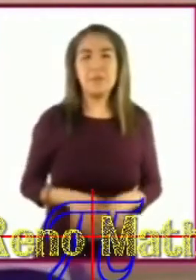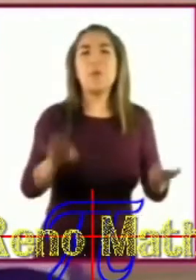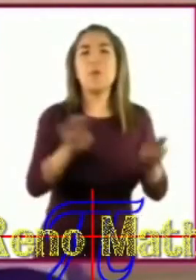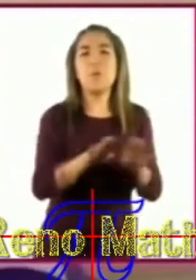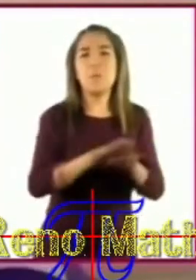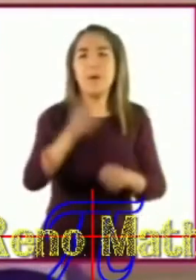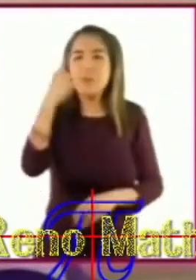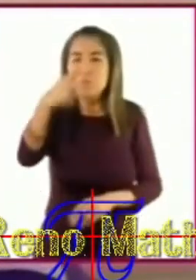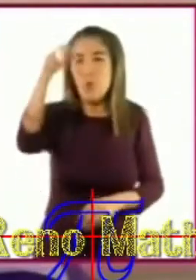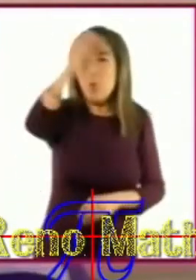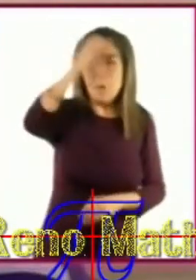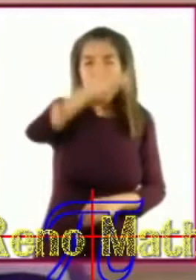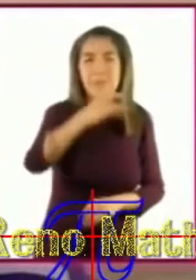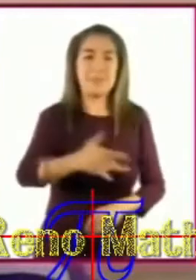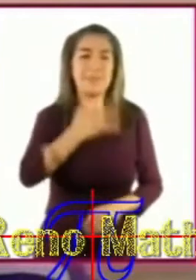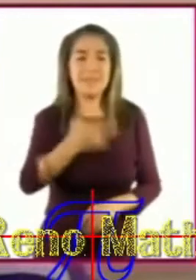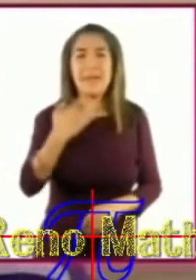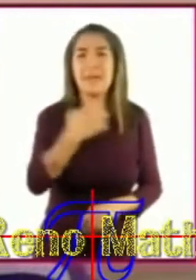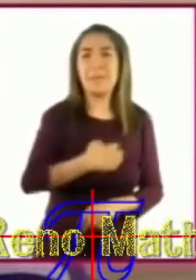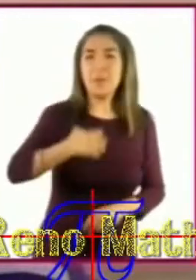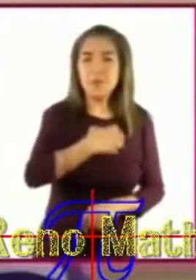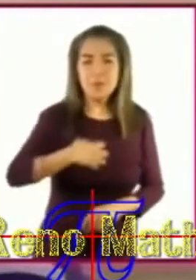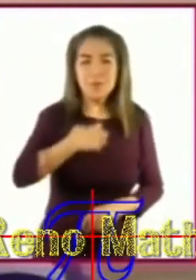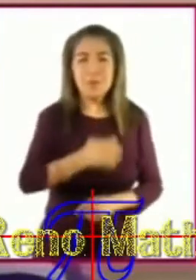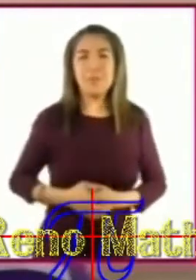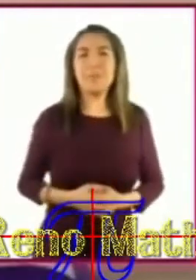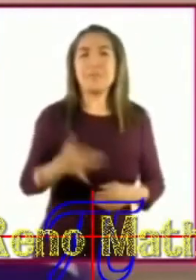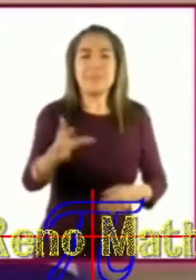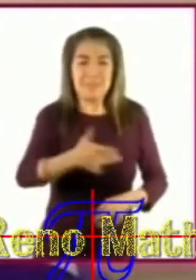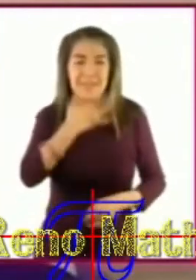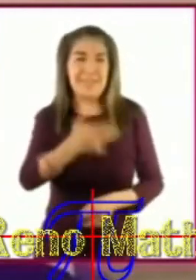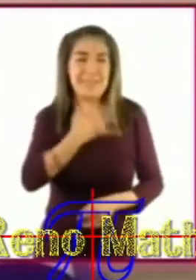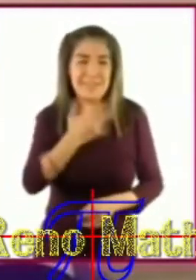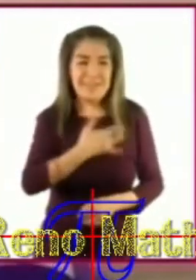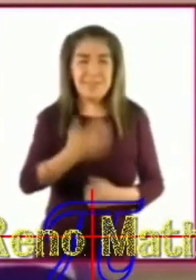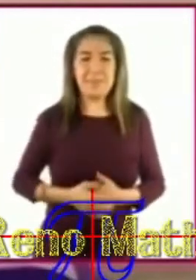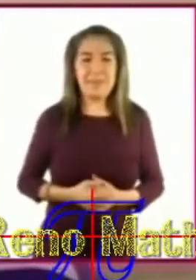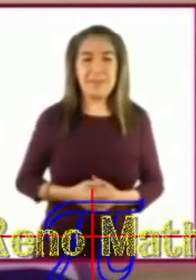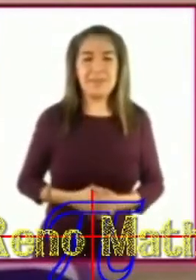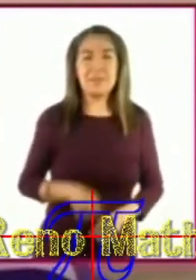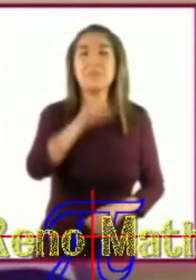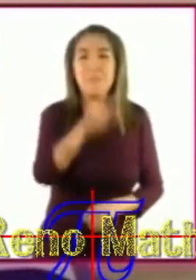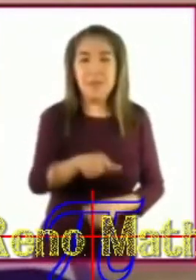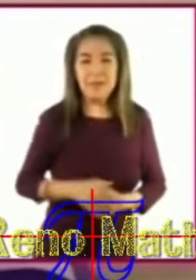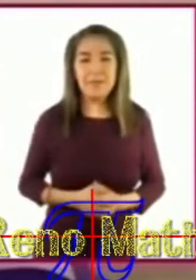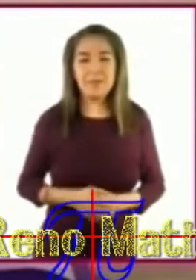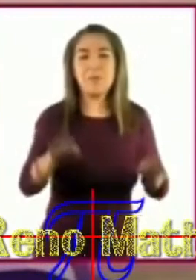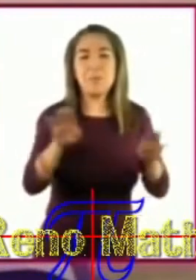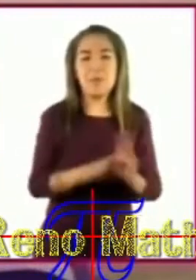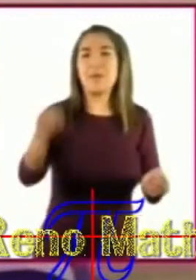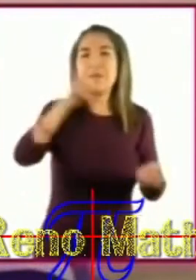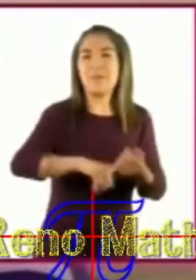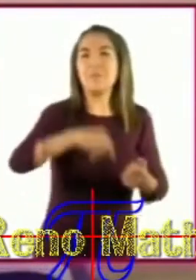reflexiones, opiniones, emociones, ¿no? Sentimientos. Y creo que ahí es cuando se acerca más al